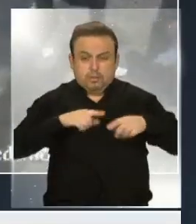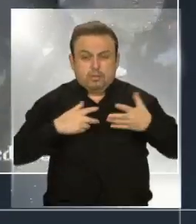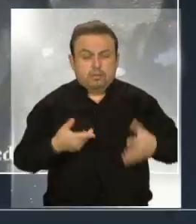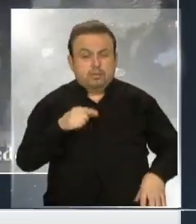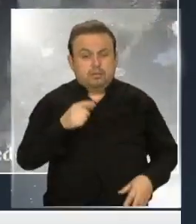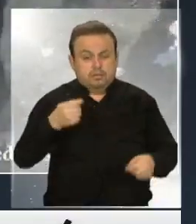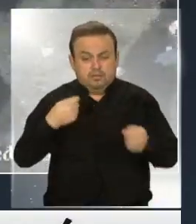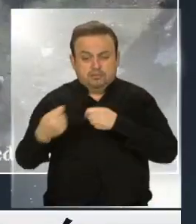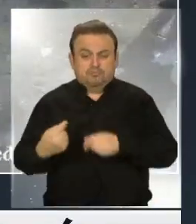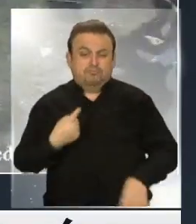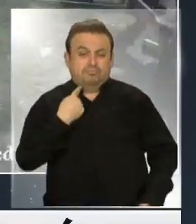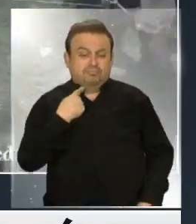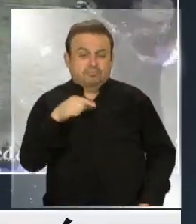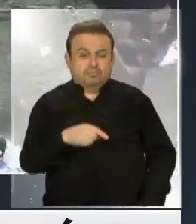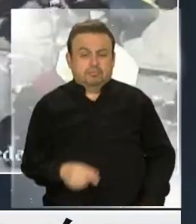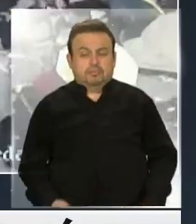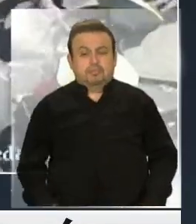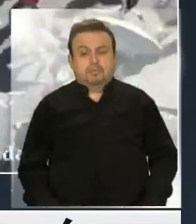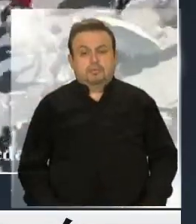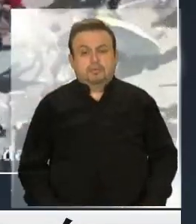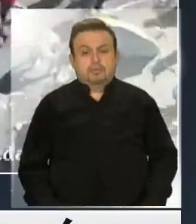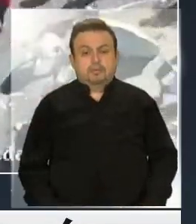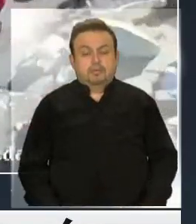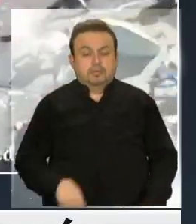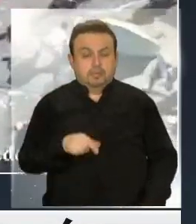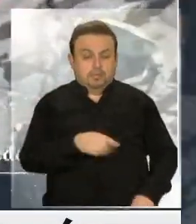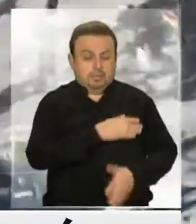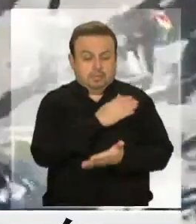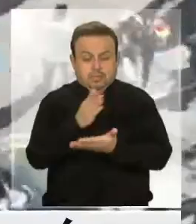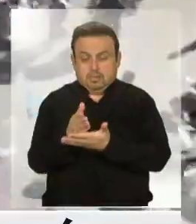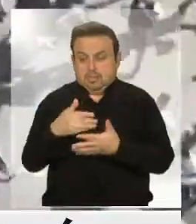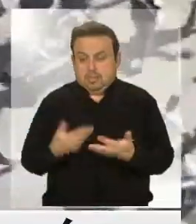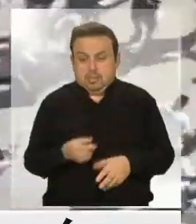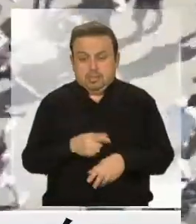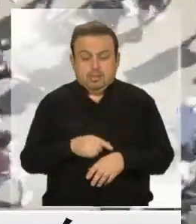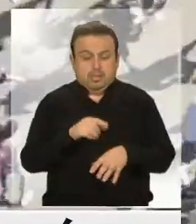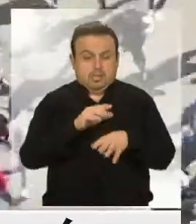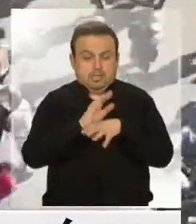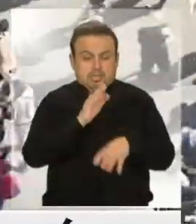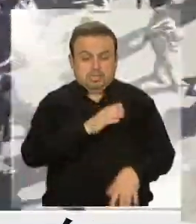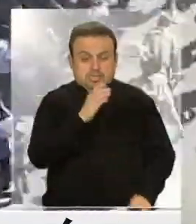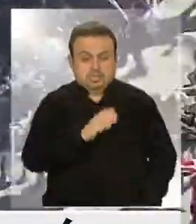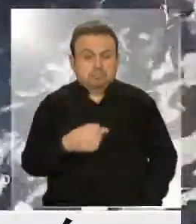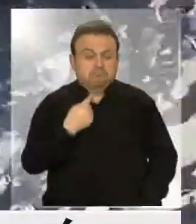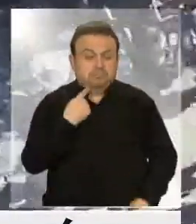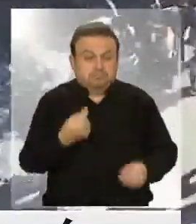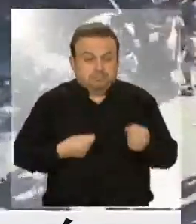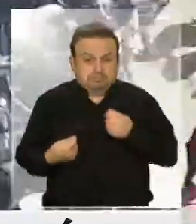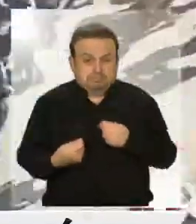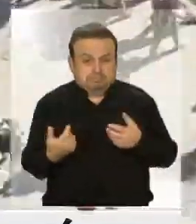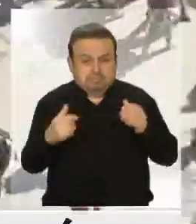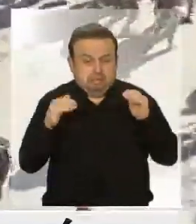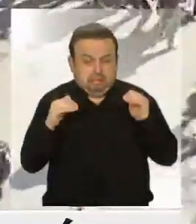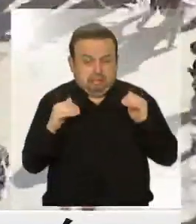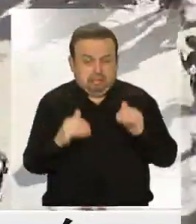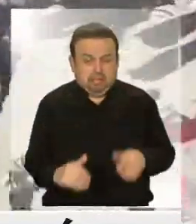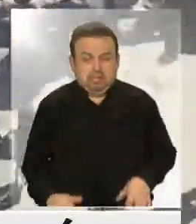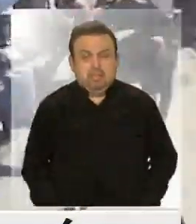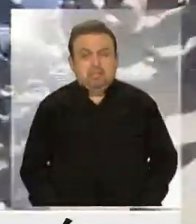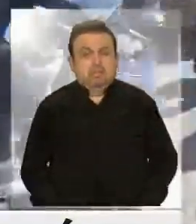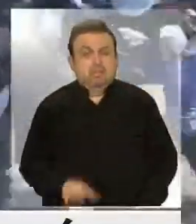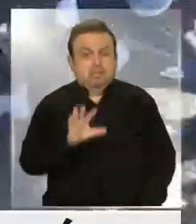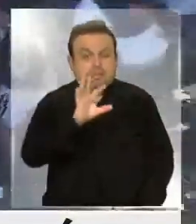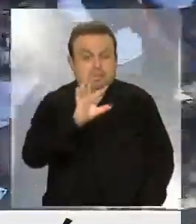al comercio establecido, y de hasta el minuto tenemos un balance de 15 saqueos aproximadamente.